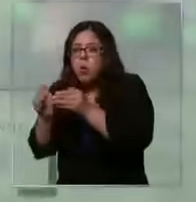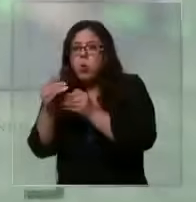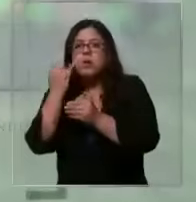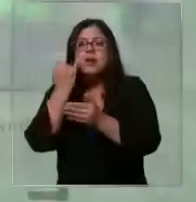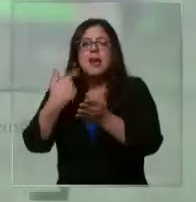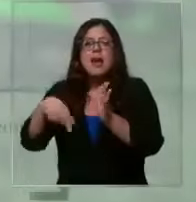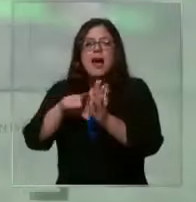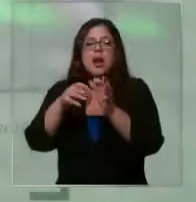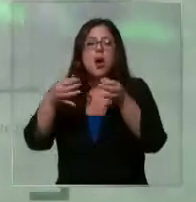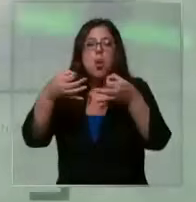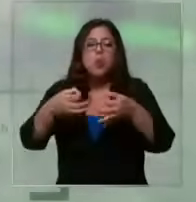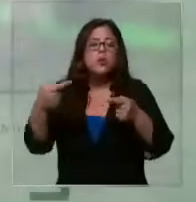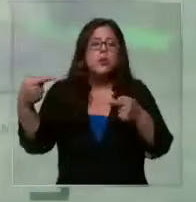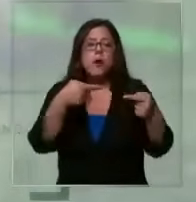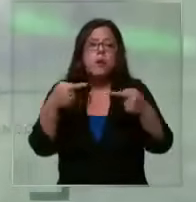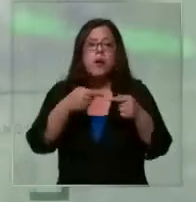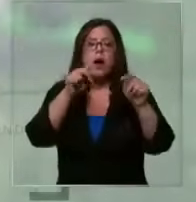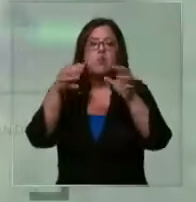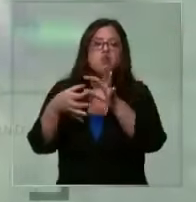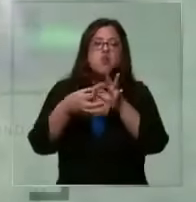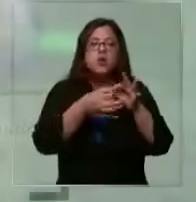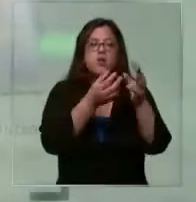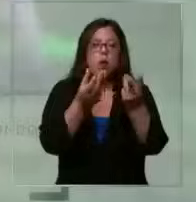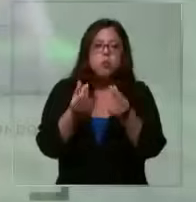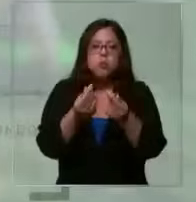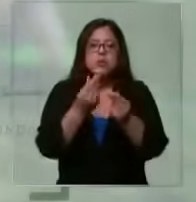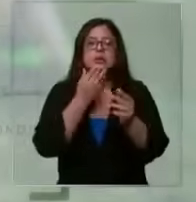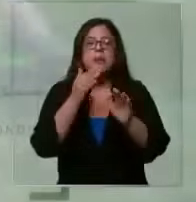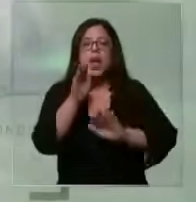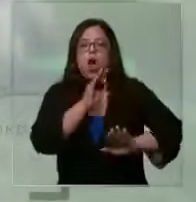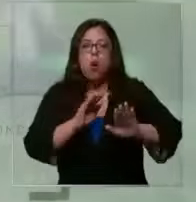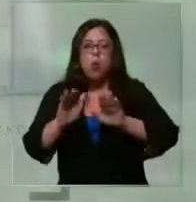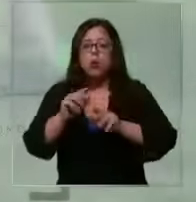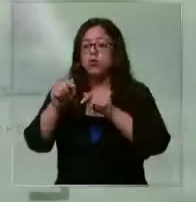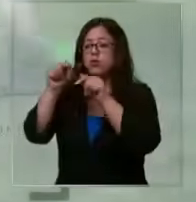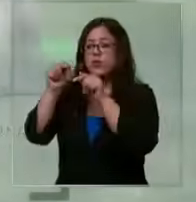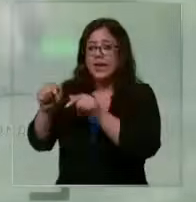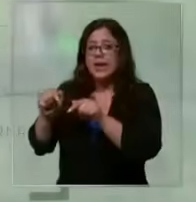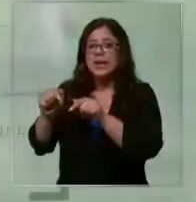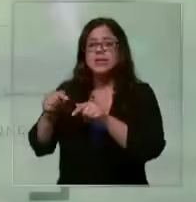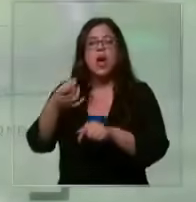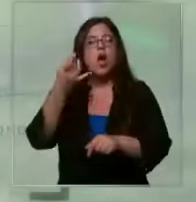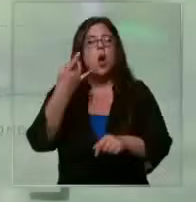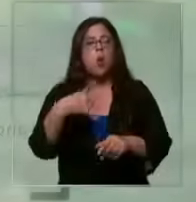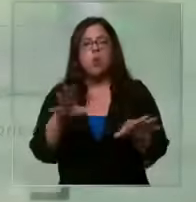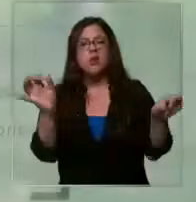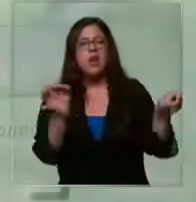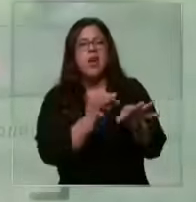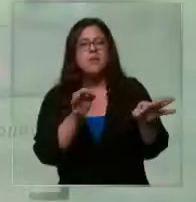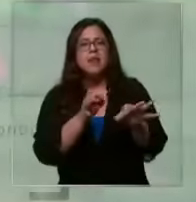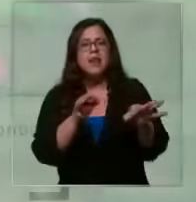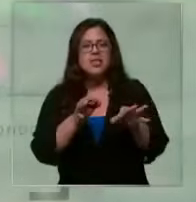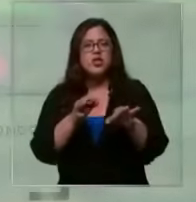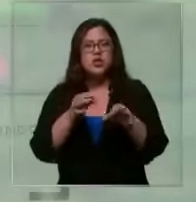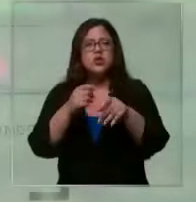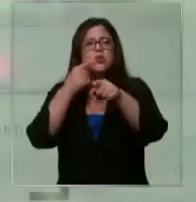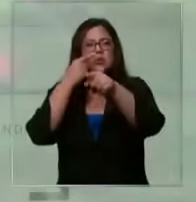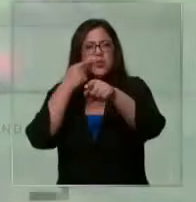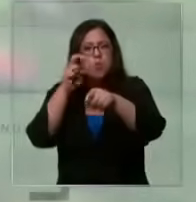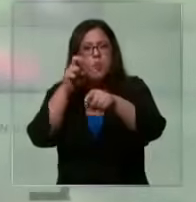algunos desencuentros por temas económicos y de cuidado. Al menos esa es la única explicación que encuentra este